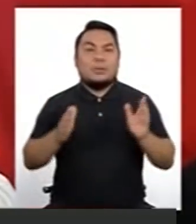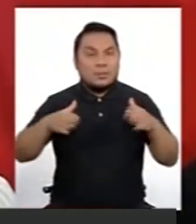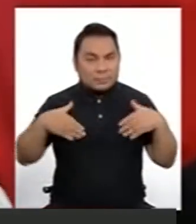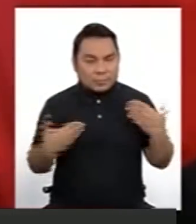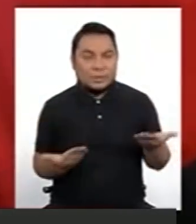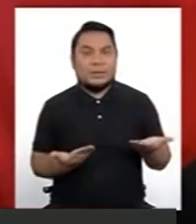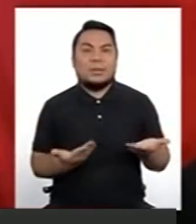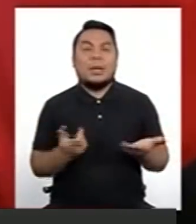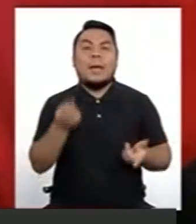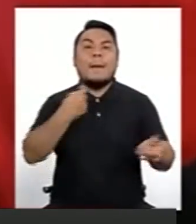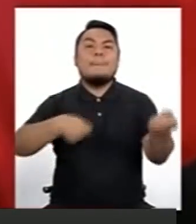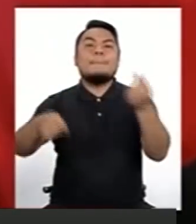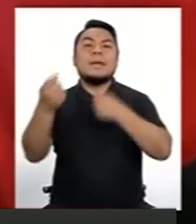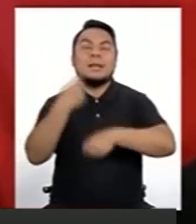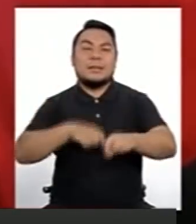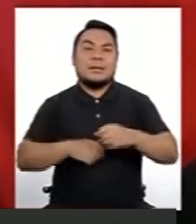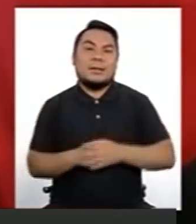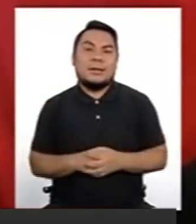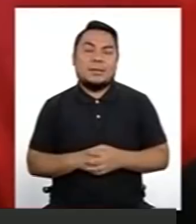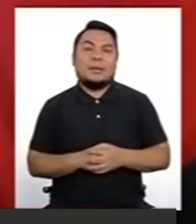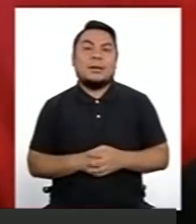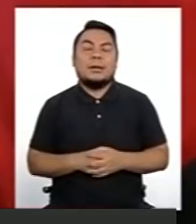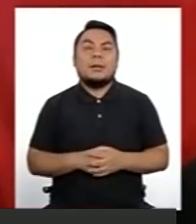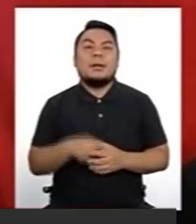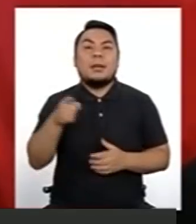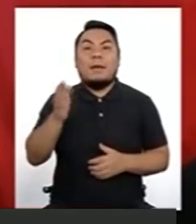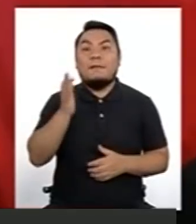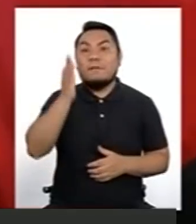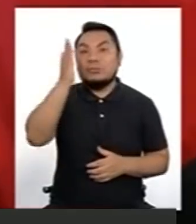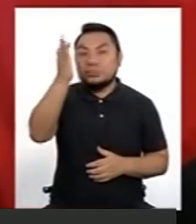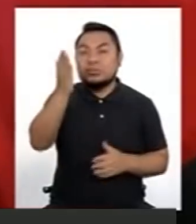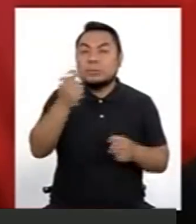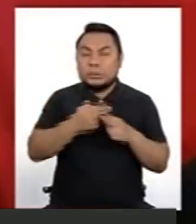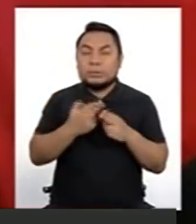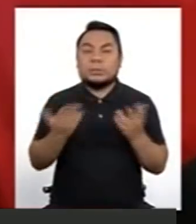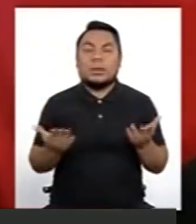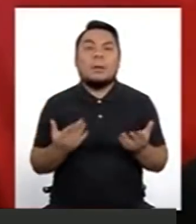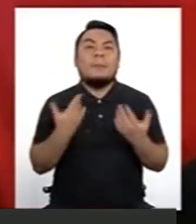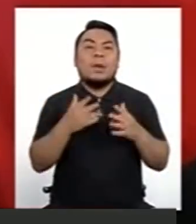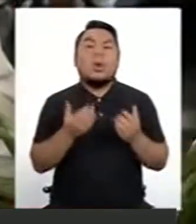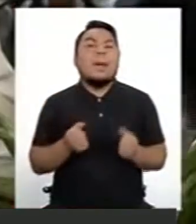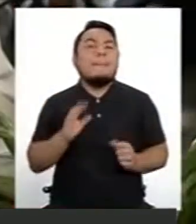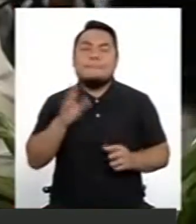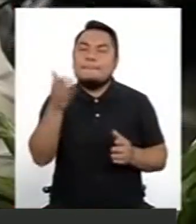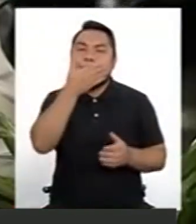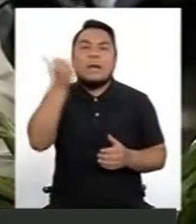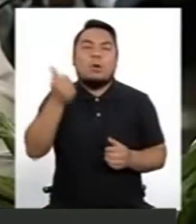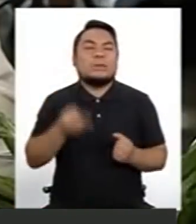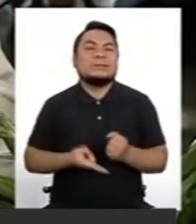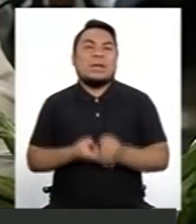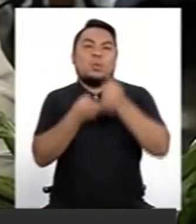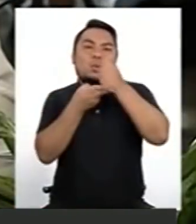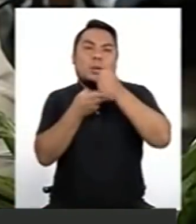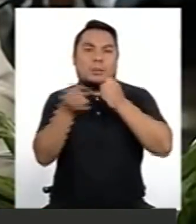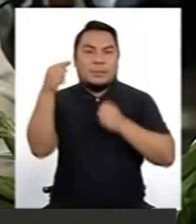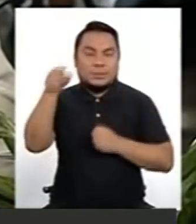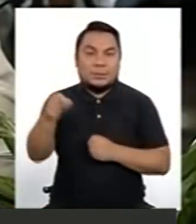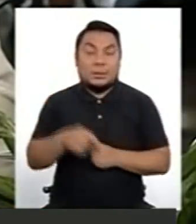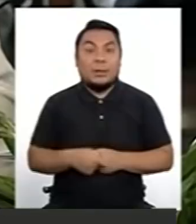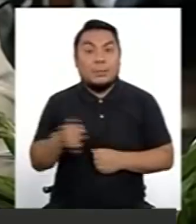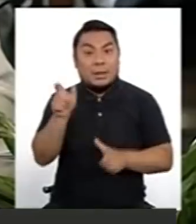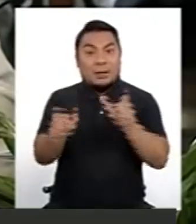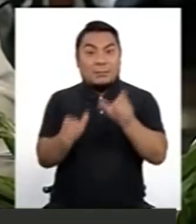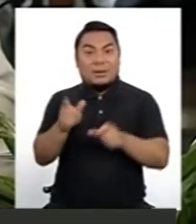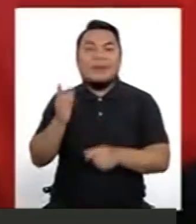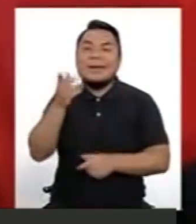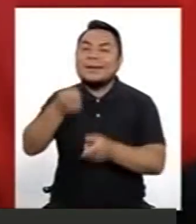pueda vender en el futuro cercano, pero de manera segura para todos, para que los comerciantes